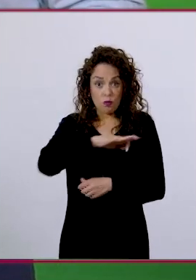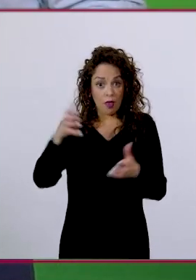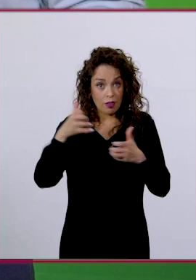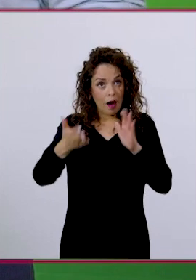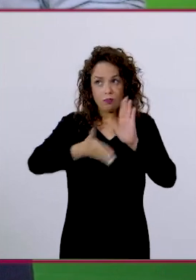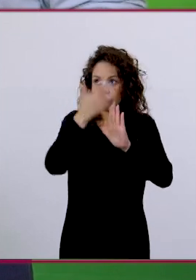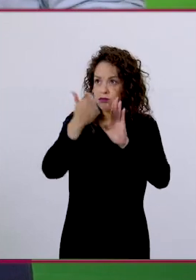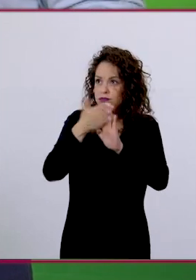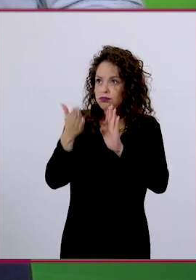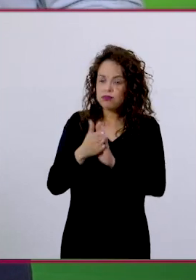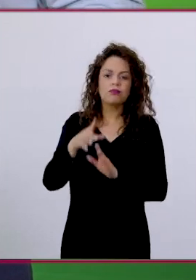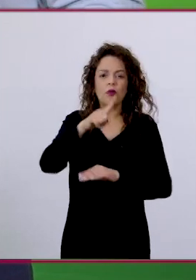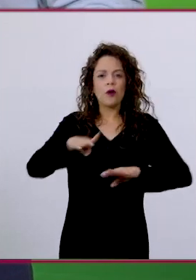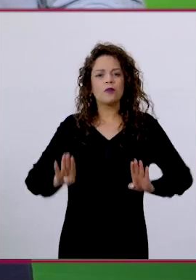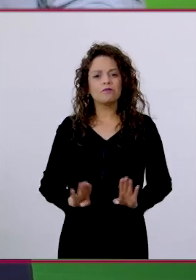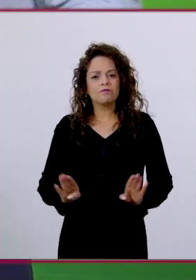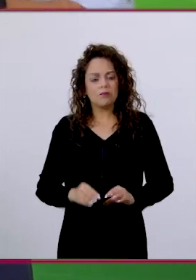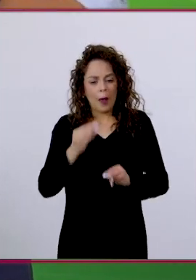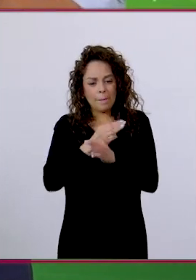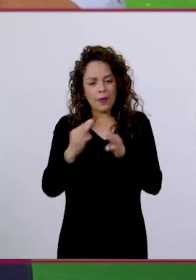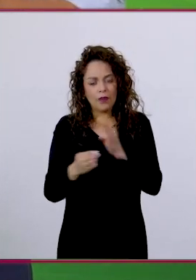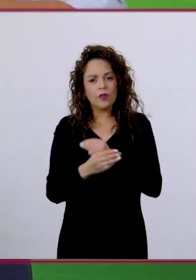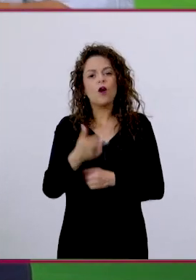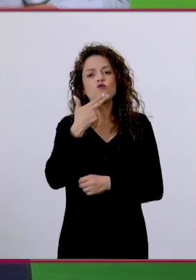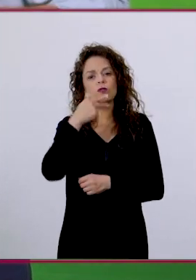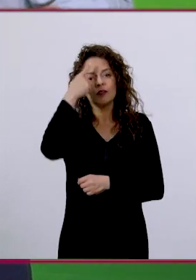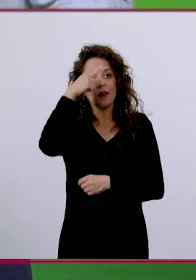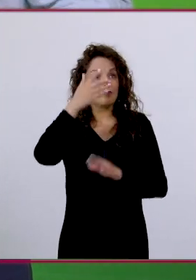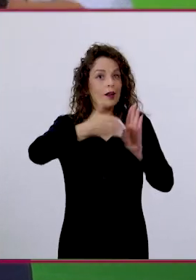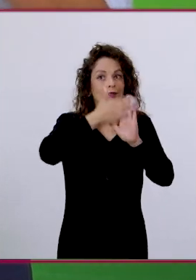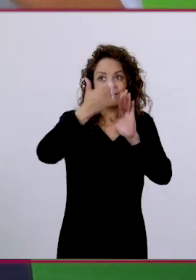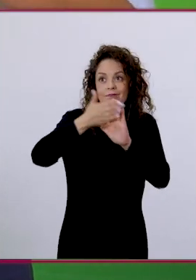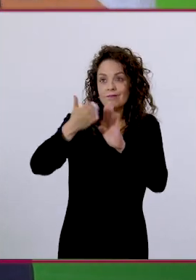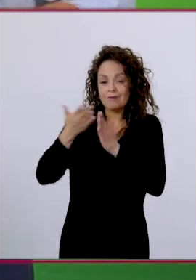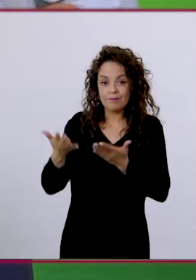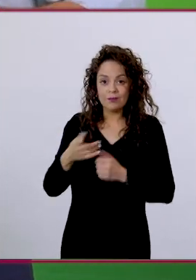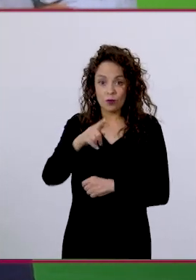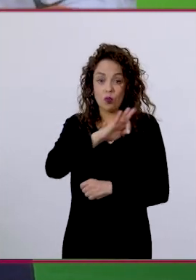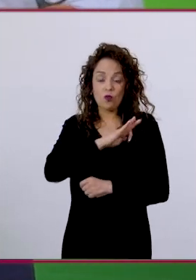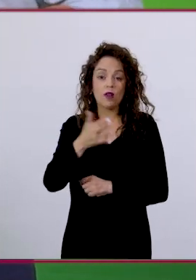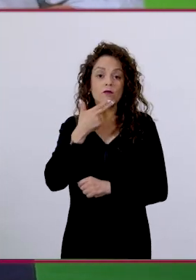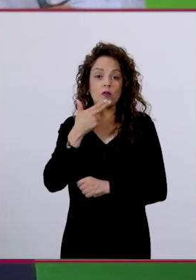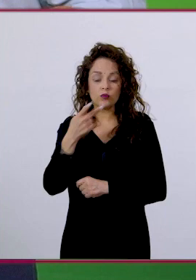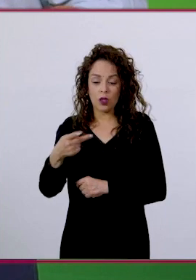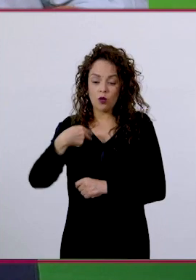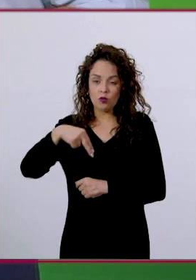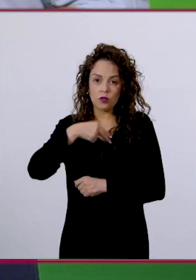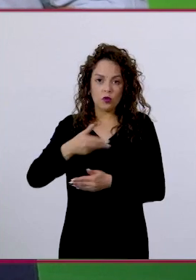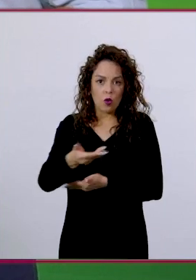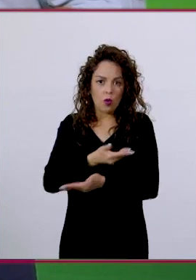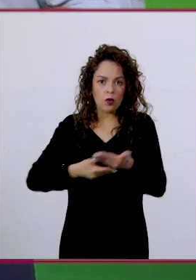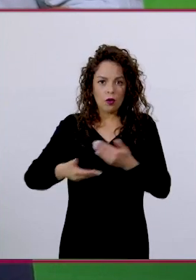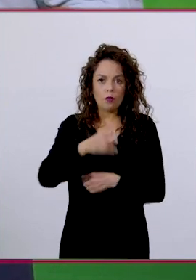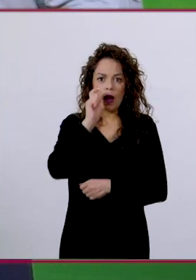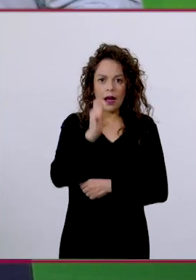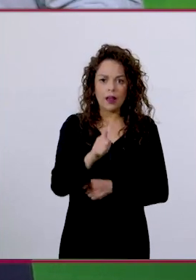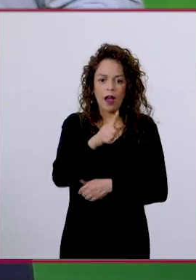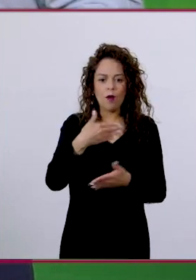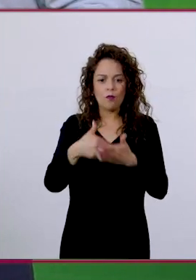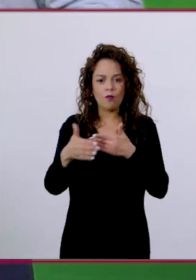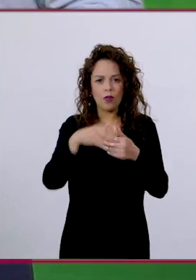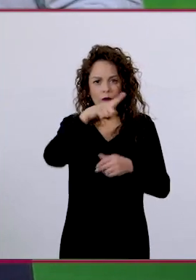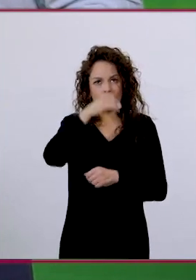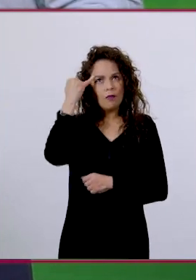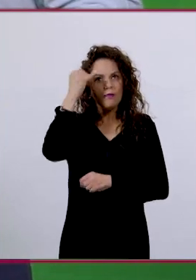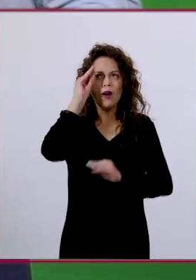¿qué características y materiales incluirían? Pueden utilizar las aplicaciones que les hemos compartido para diseñar su modelo de vivienda. Esa es una gran